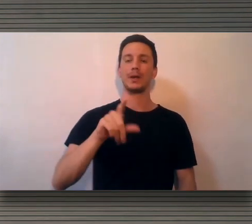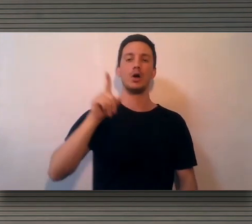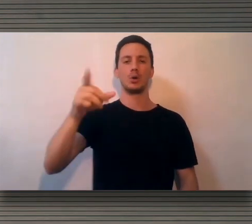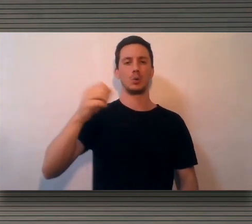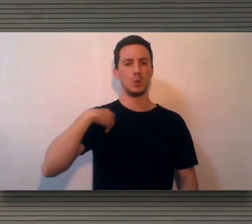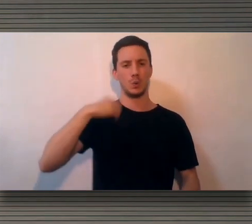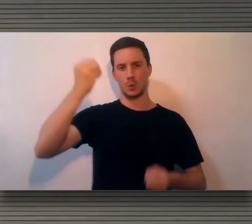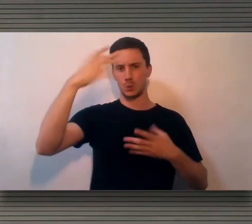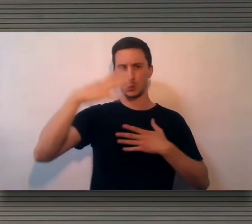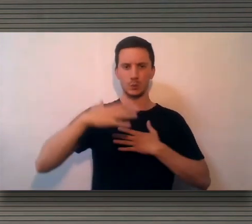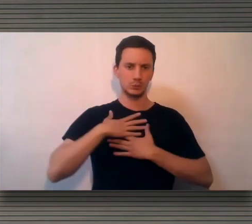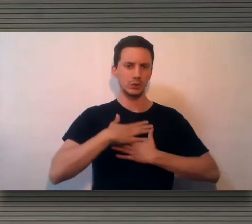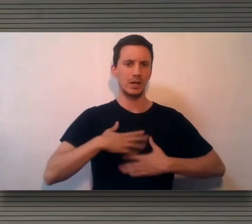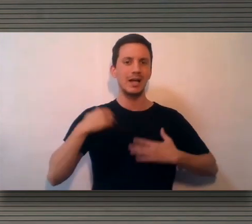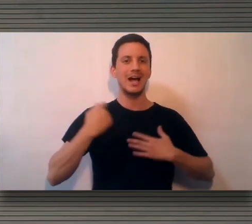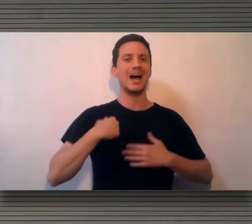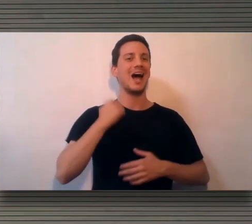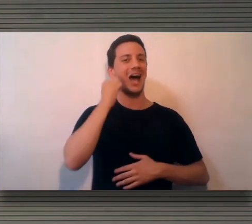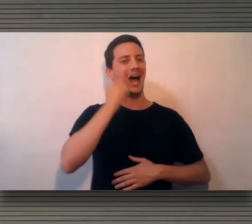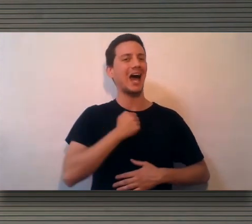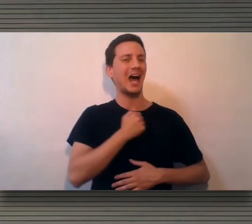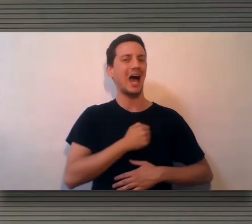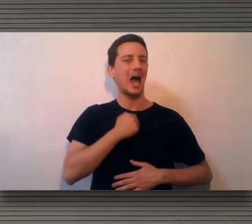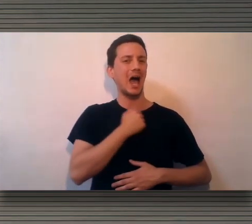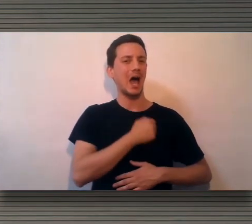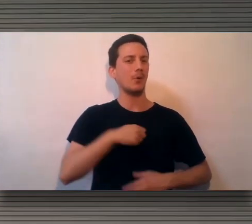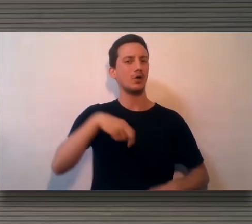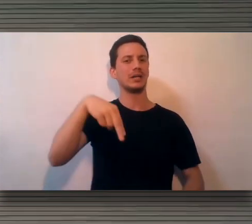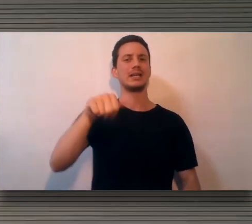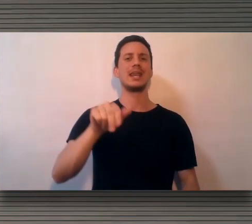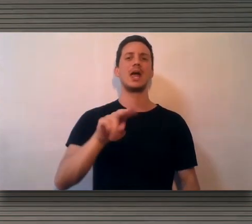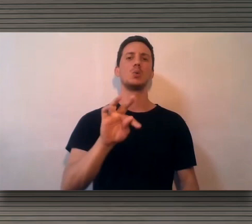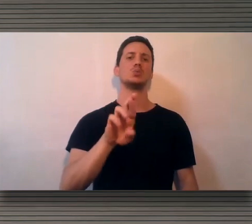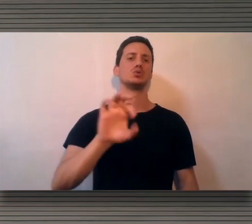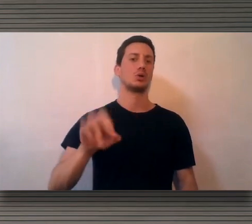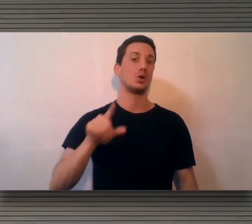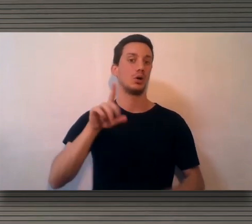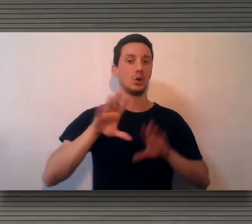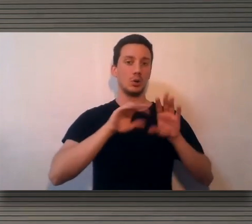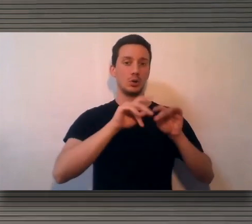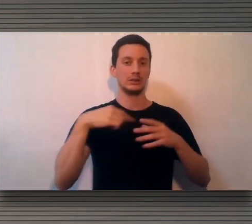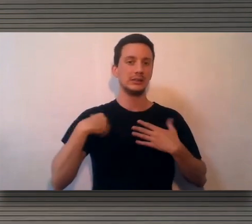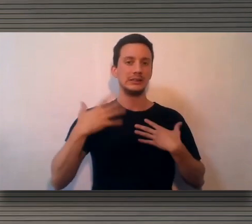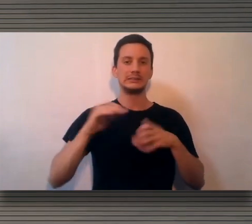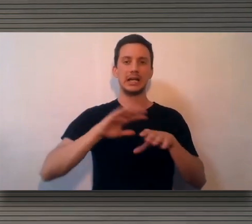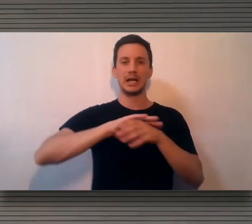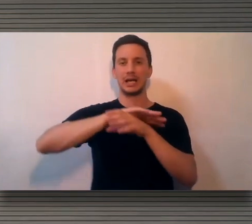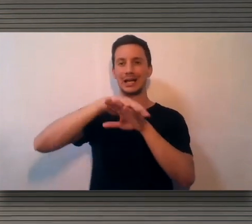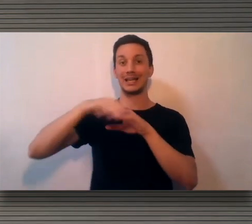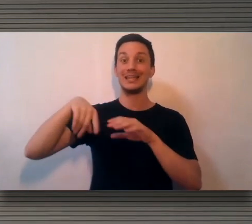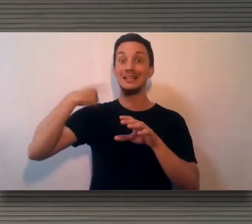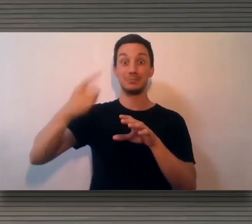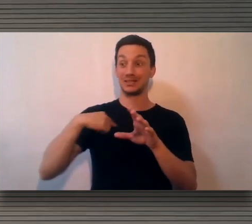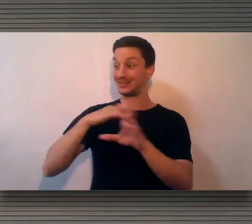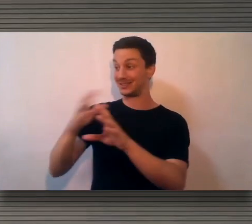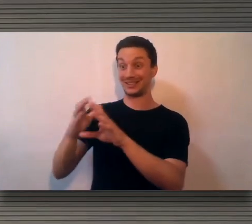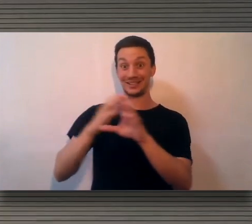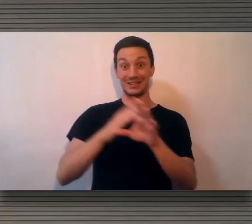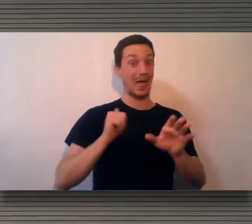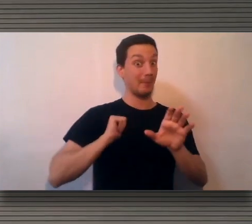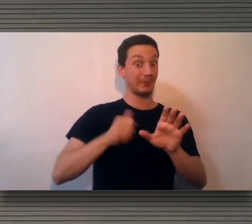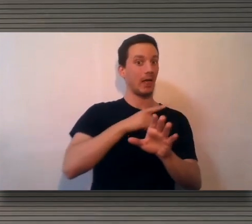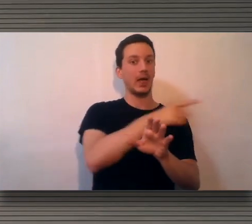niño con el jabón neutro, secarlo a toques y entonces lo primero que haces es coger el medicamento, la crema